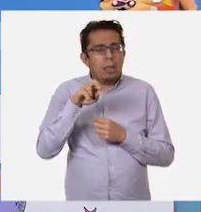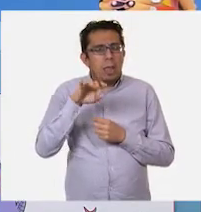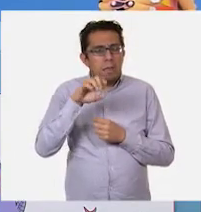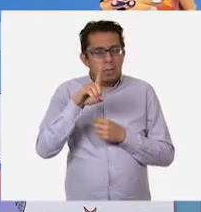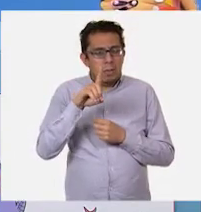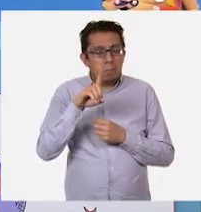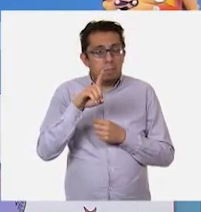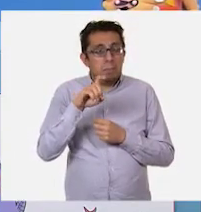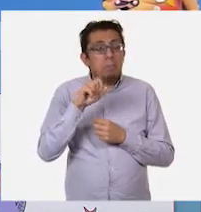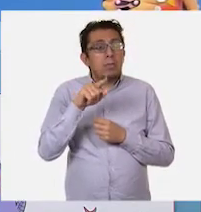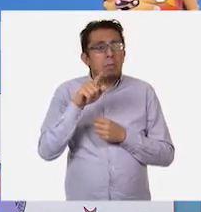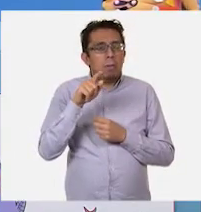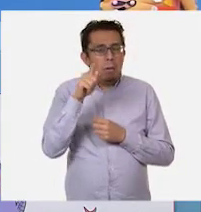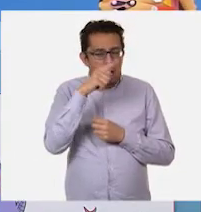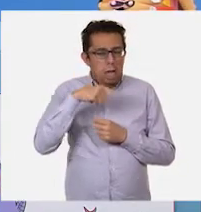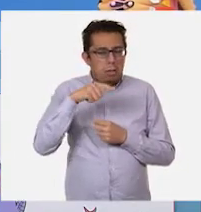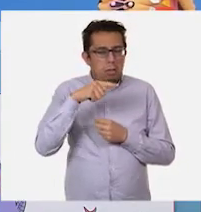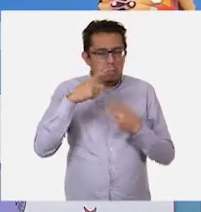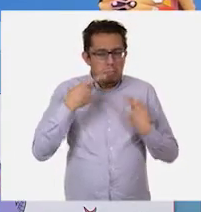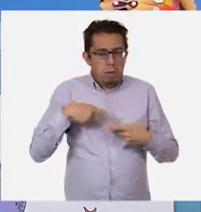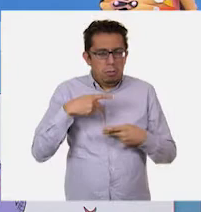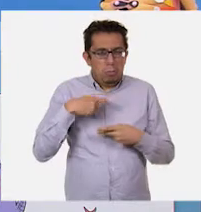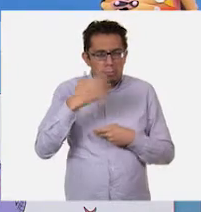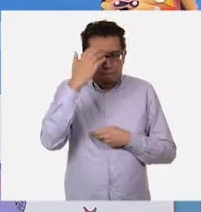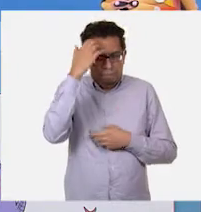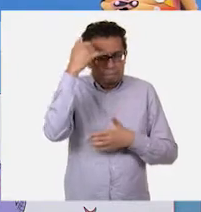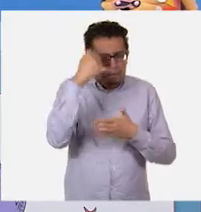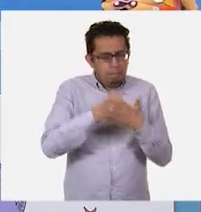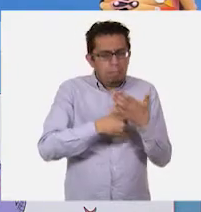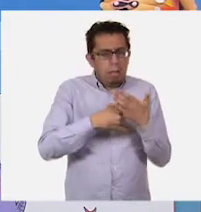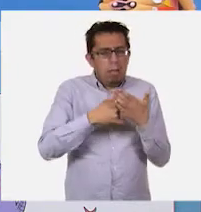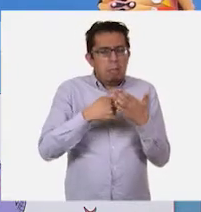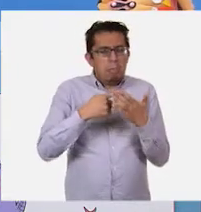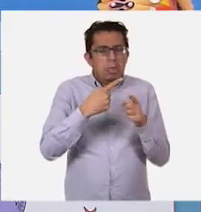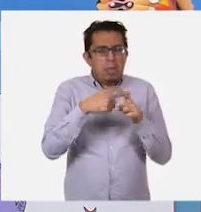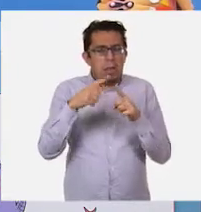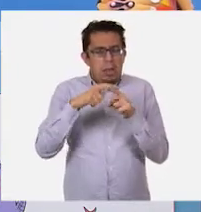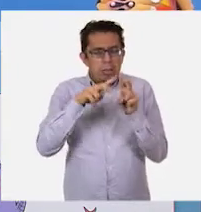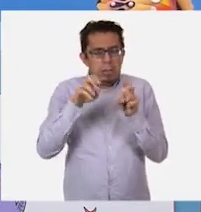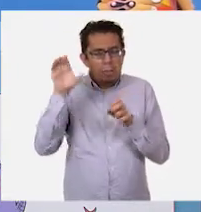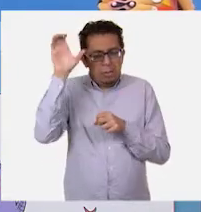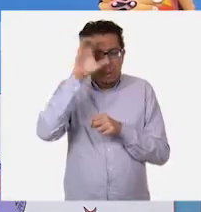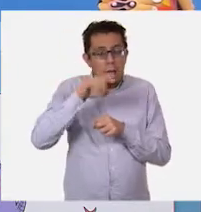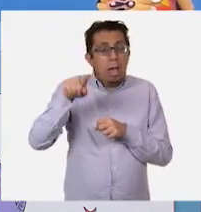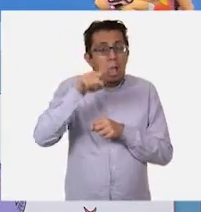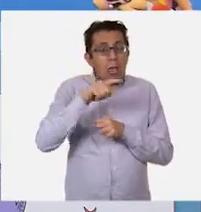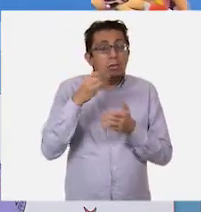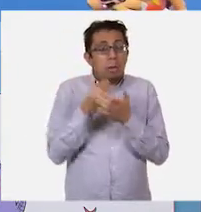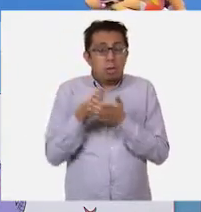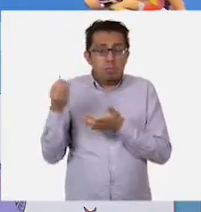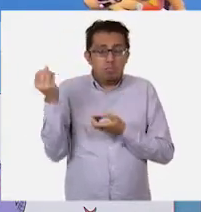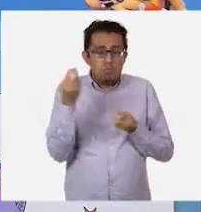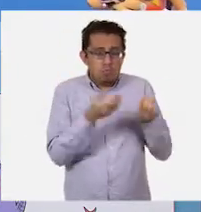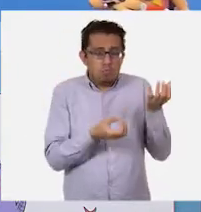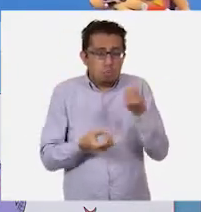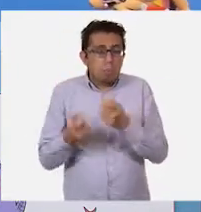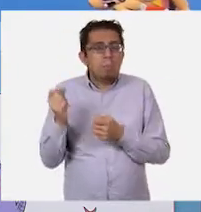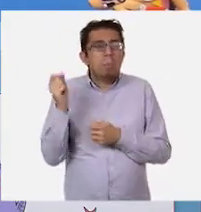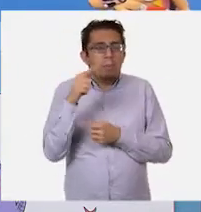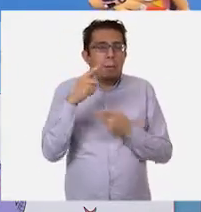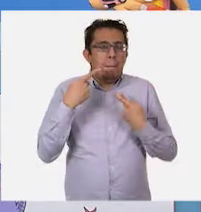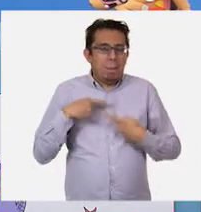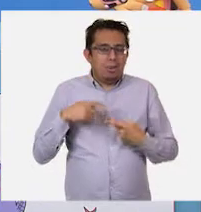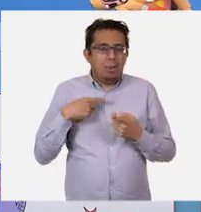Chaparro. A los especialistas que con sus conocimientos en diversos campos de la ciencia enriquecieron las clases. A los conductores